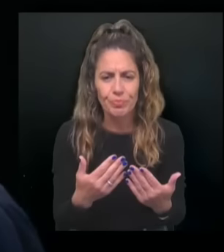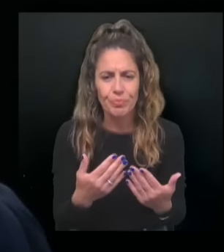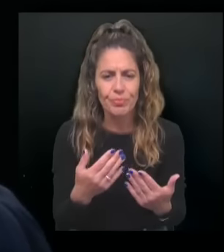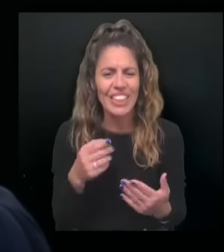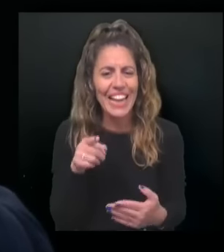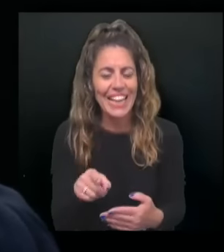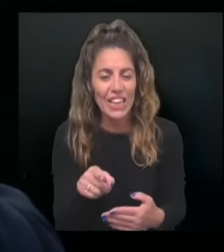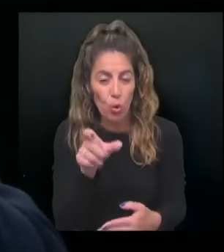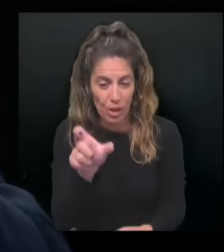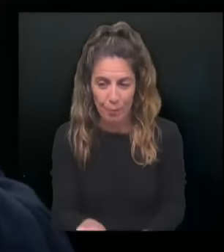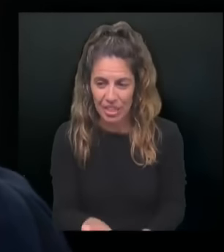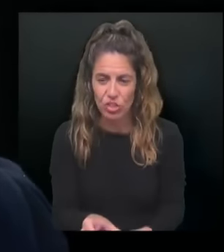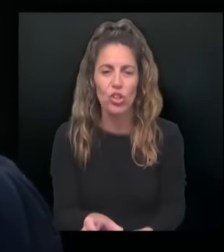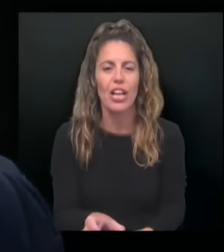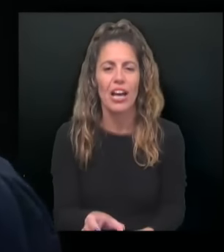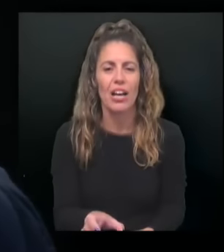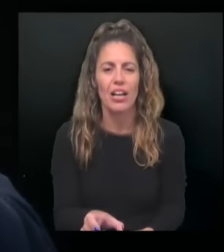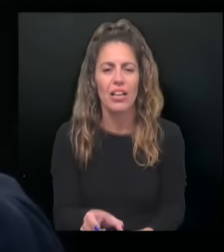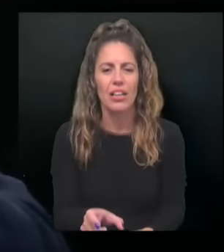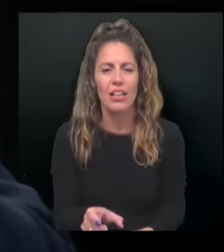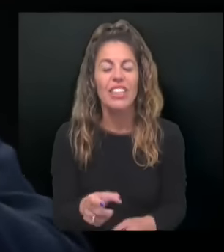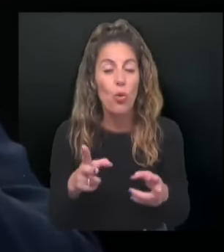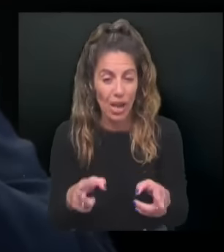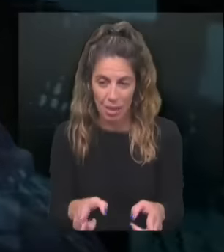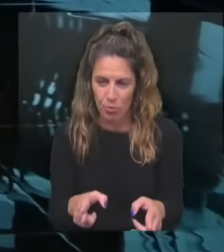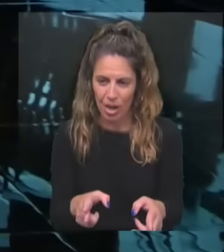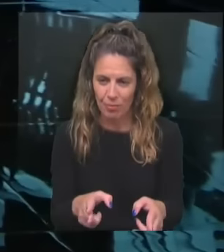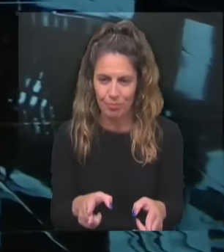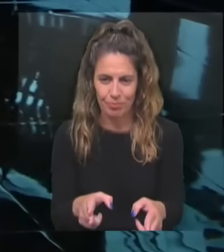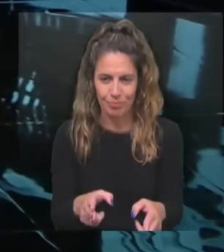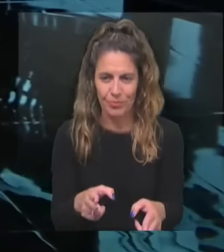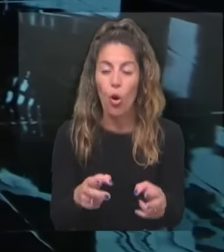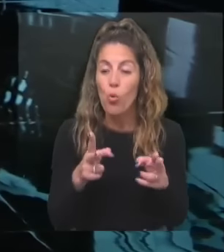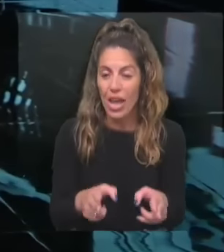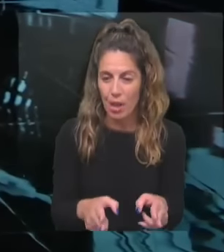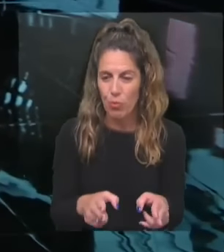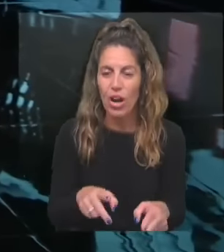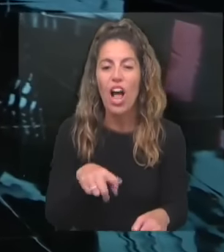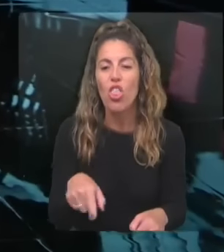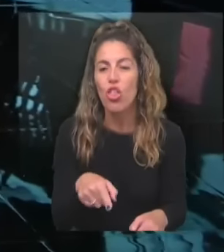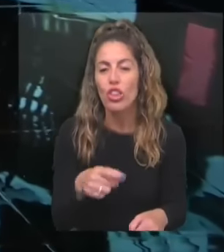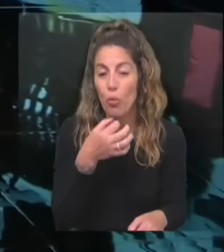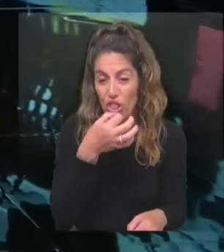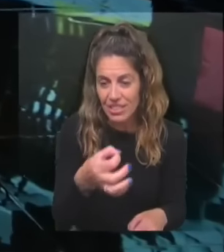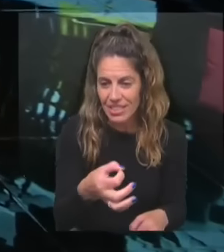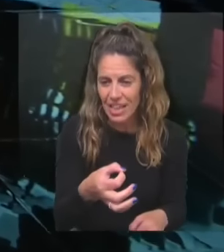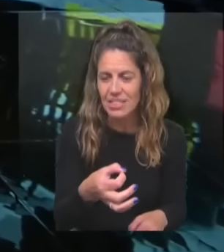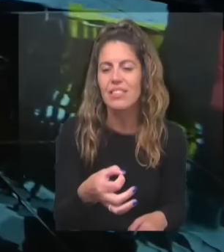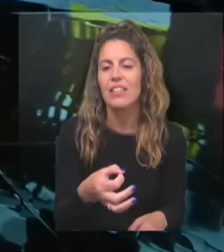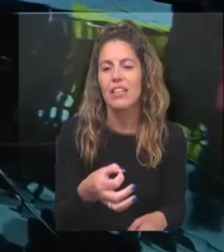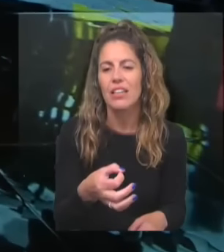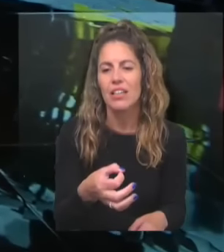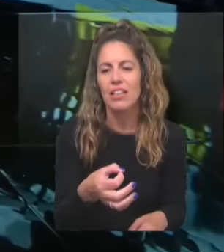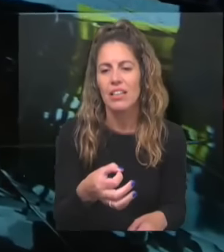él es un hombre de una época, ¿no? Exacto. De una época donde vos decías recién